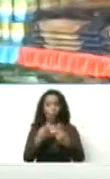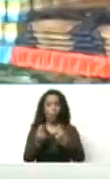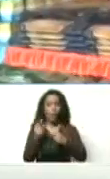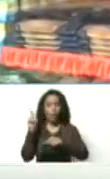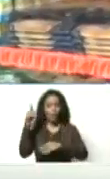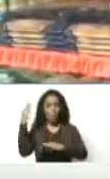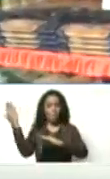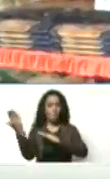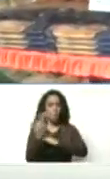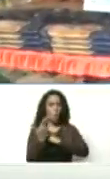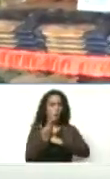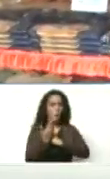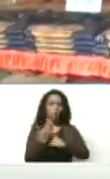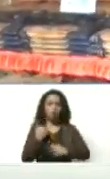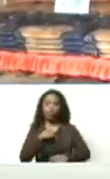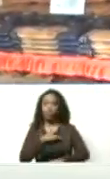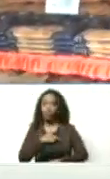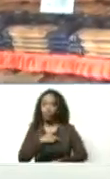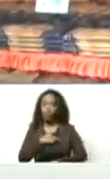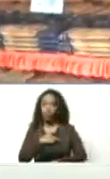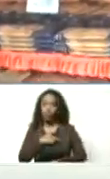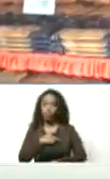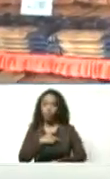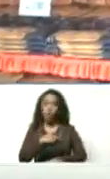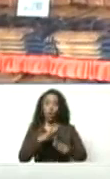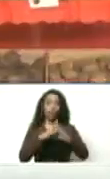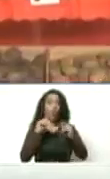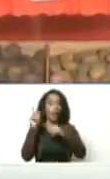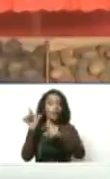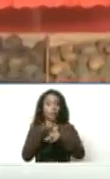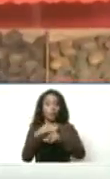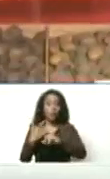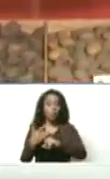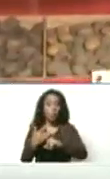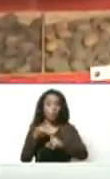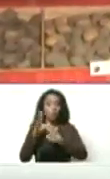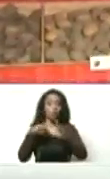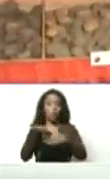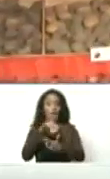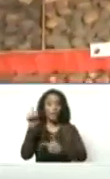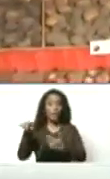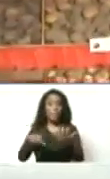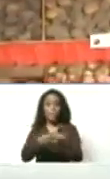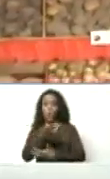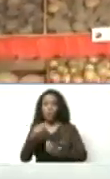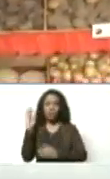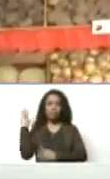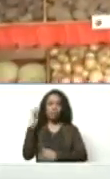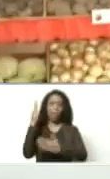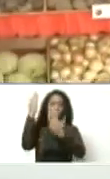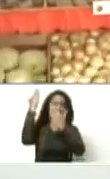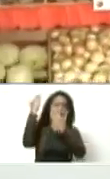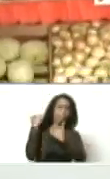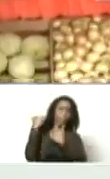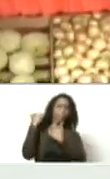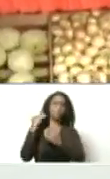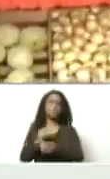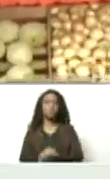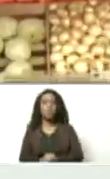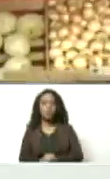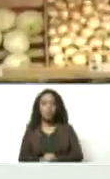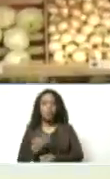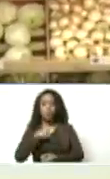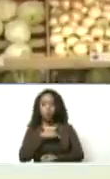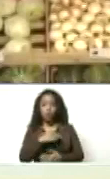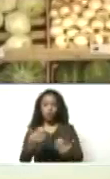esas sanciones, nosotros, toda esa situación, toda esa crisis que se nos vino encima y pasamos